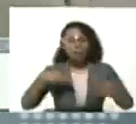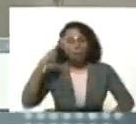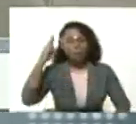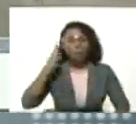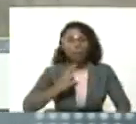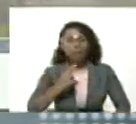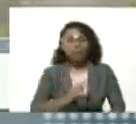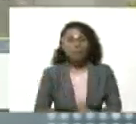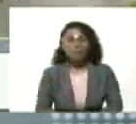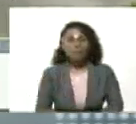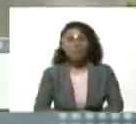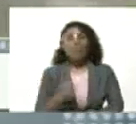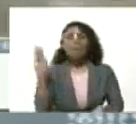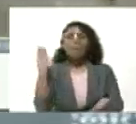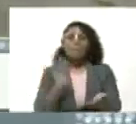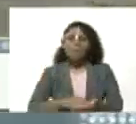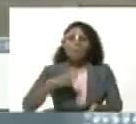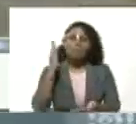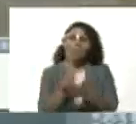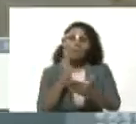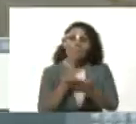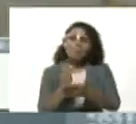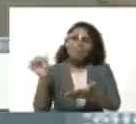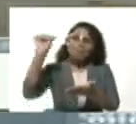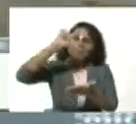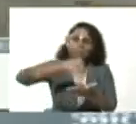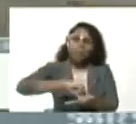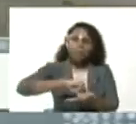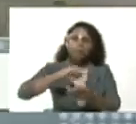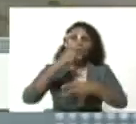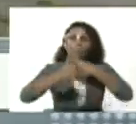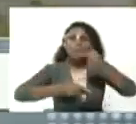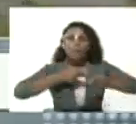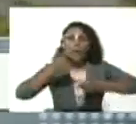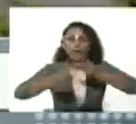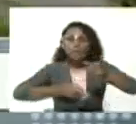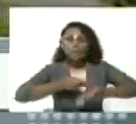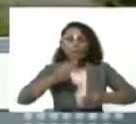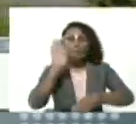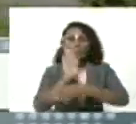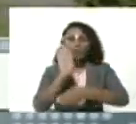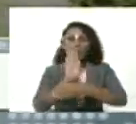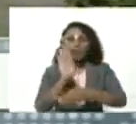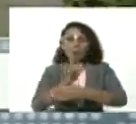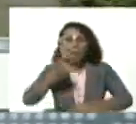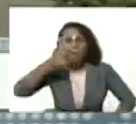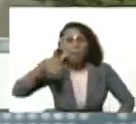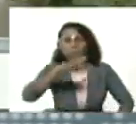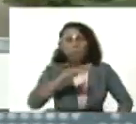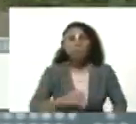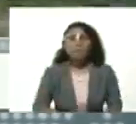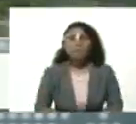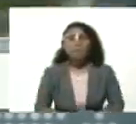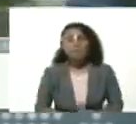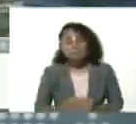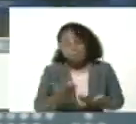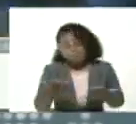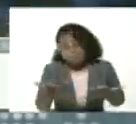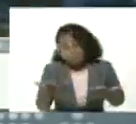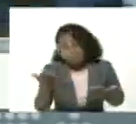bolivariana, que pone siempre en el centro, en sus políticas, la protección del pueblo, y